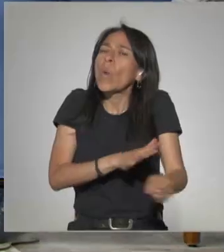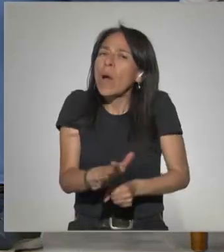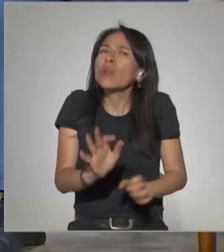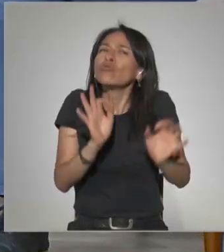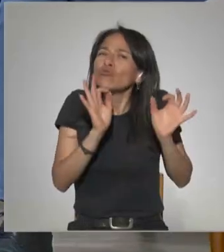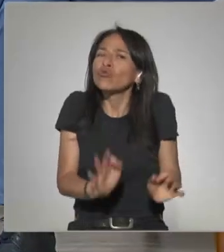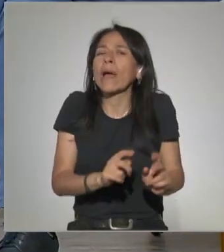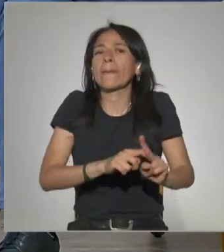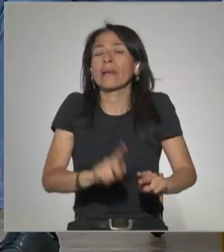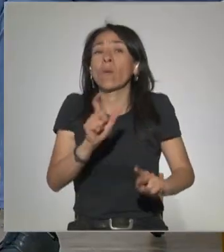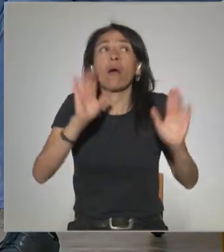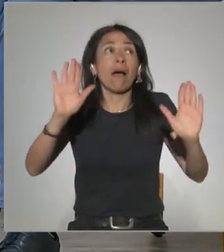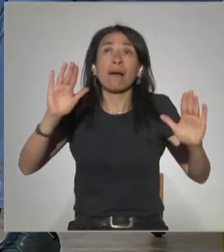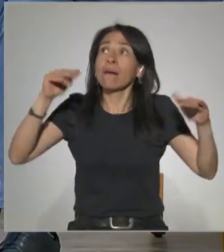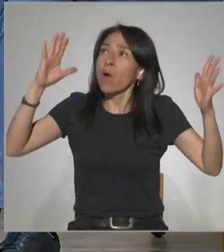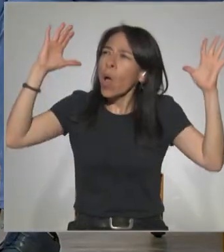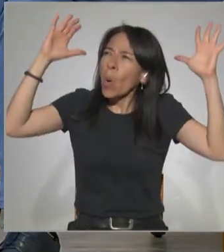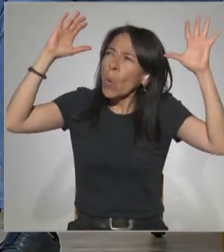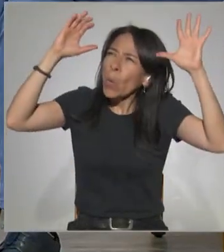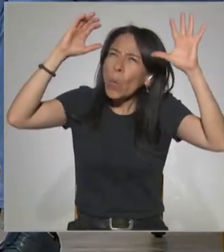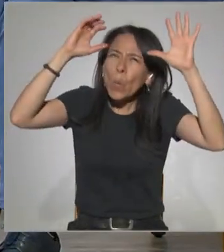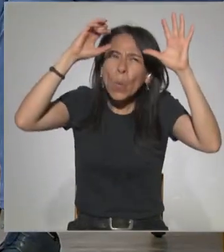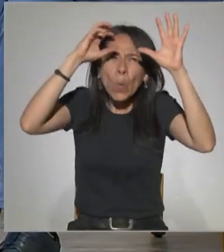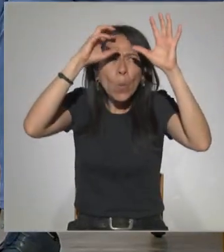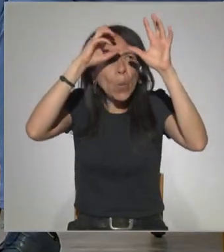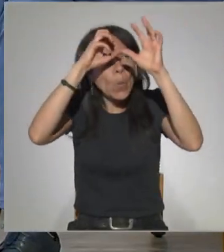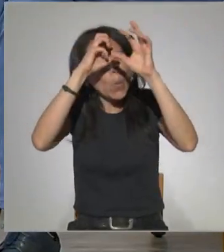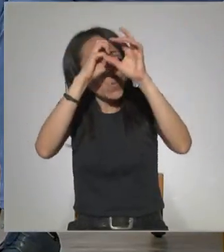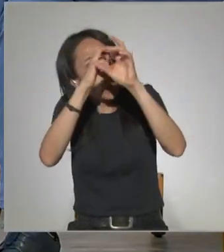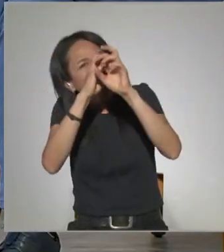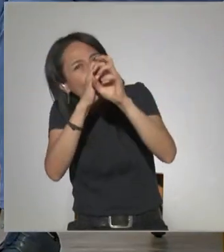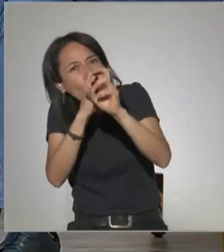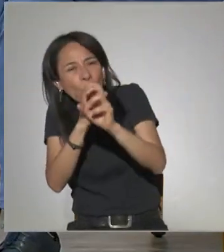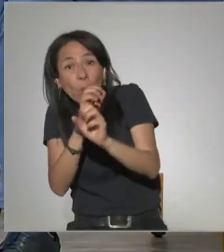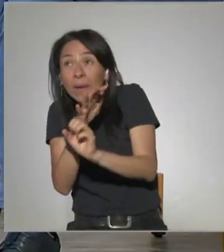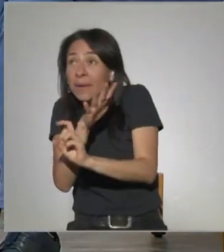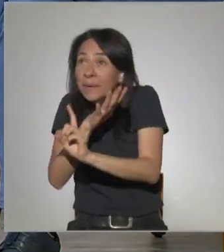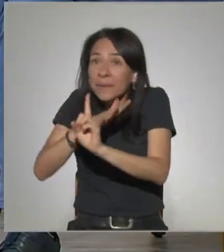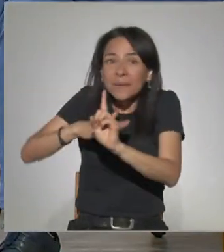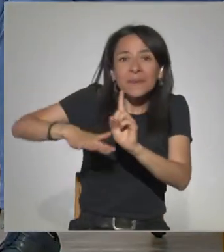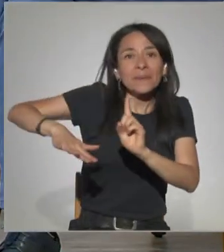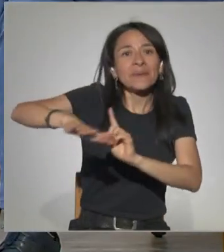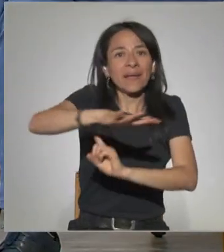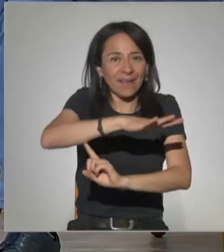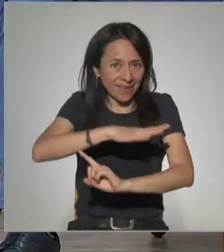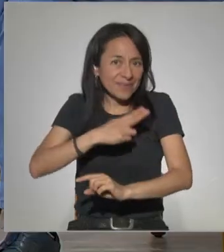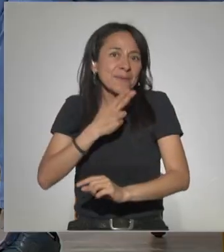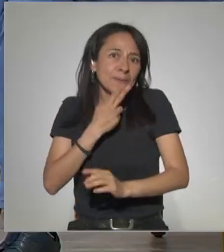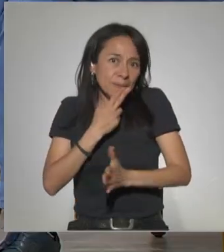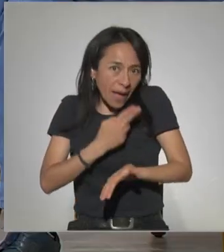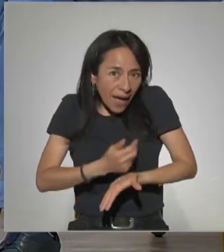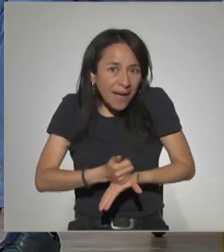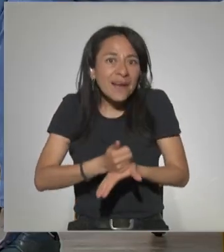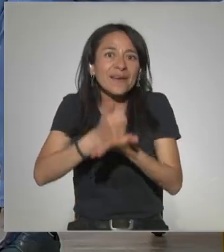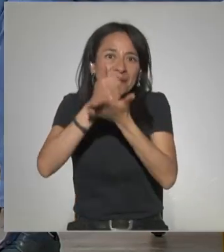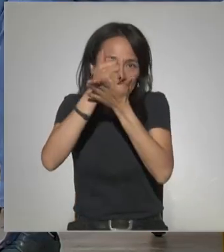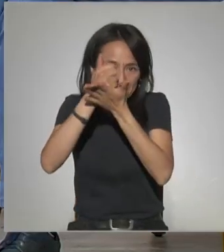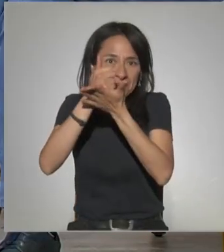¿no? Entonces, son todas estas medidas ambientales que también podríamos favorecer para